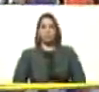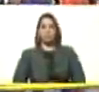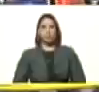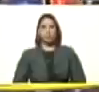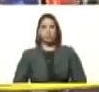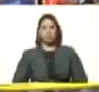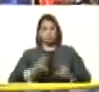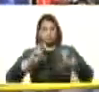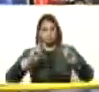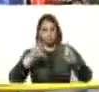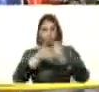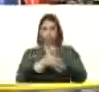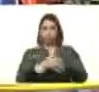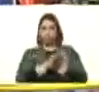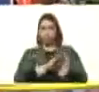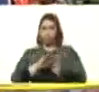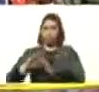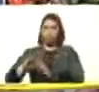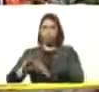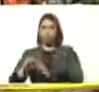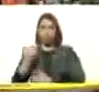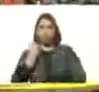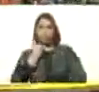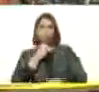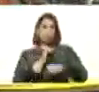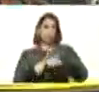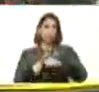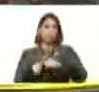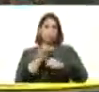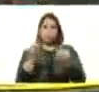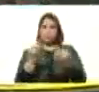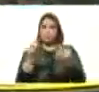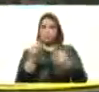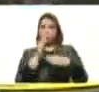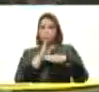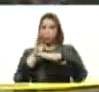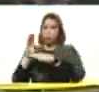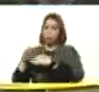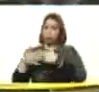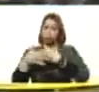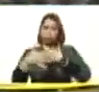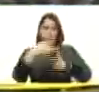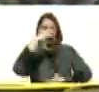El tema de la pandemia siempre será de cuidado durante todo el año.